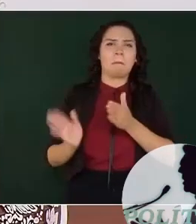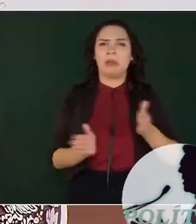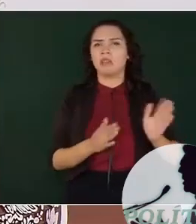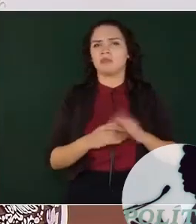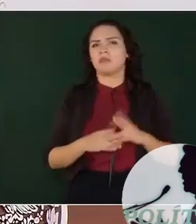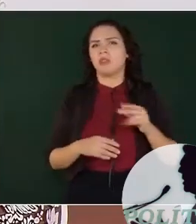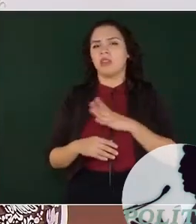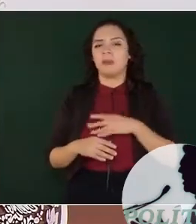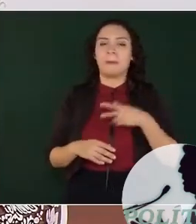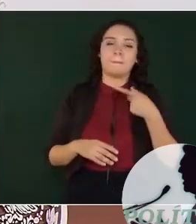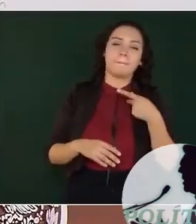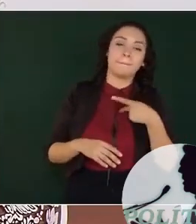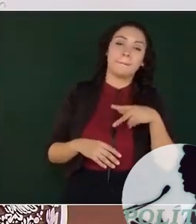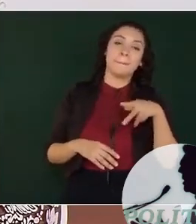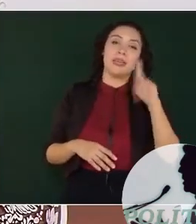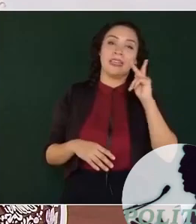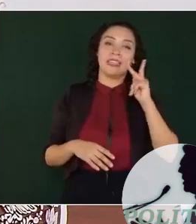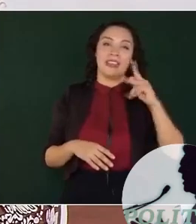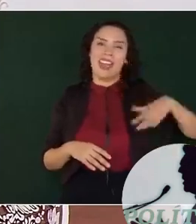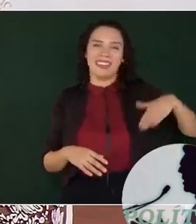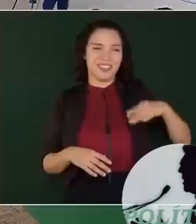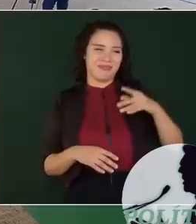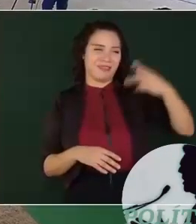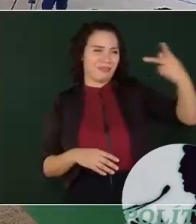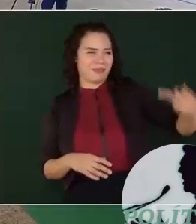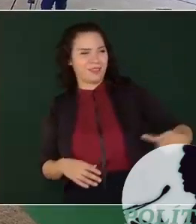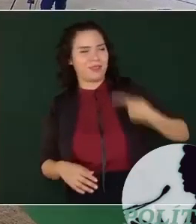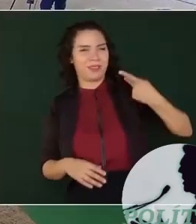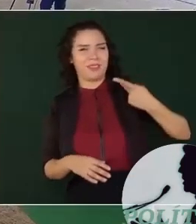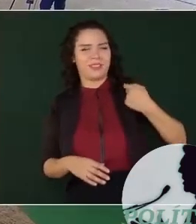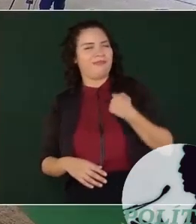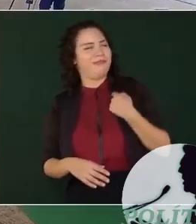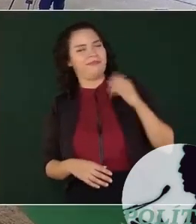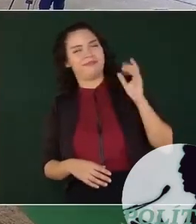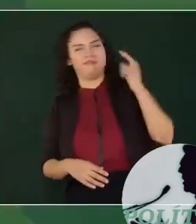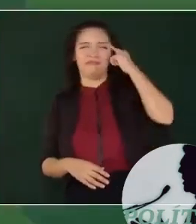Pero la compañera, desde que me hizo la pregunta, yo dije,